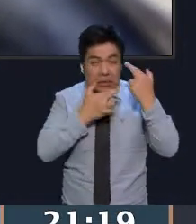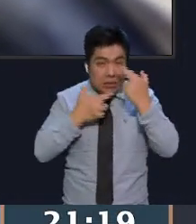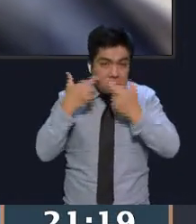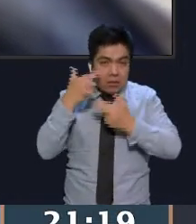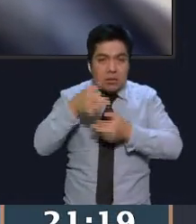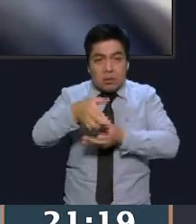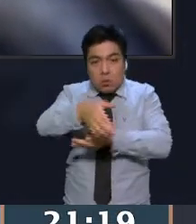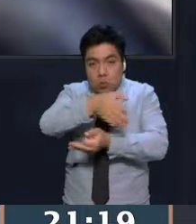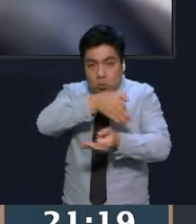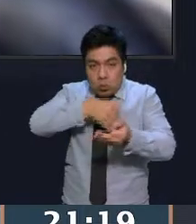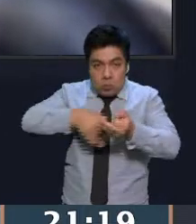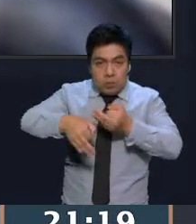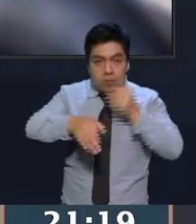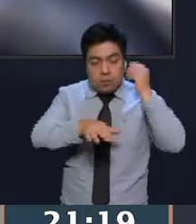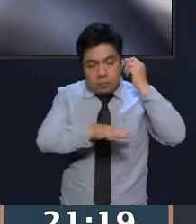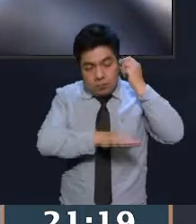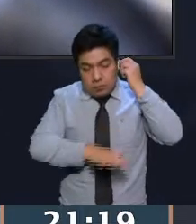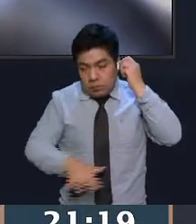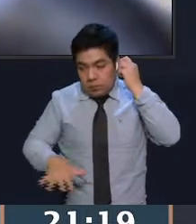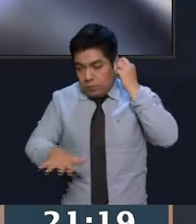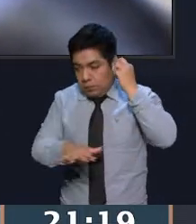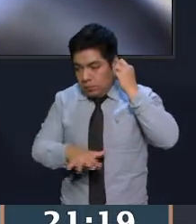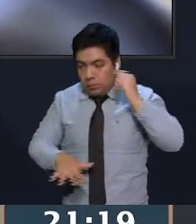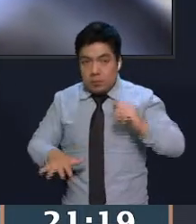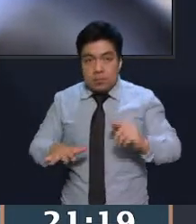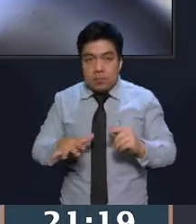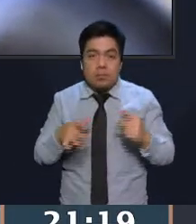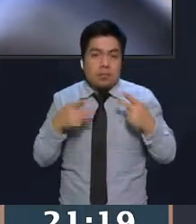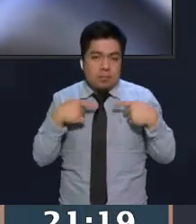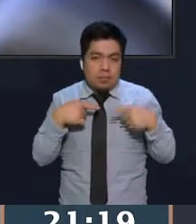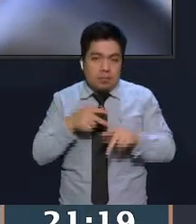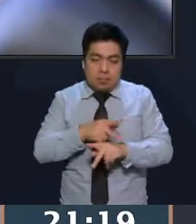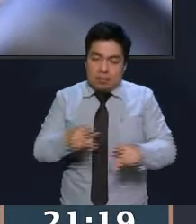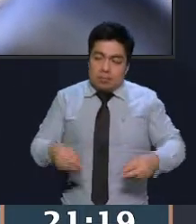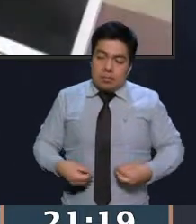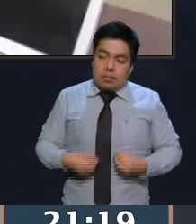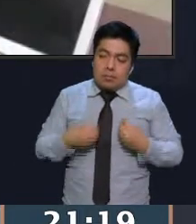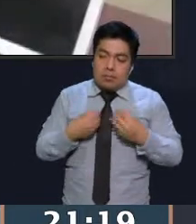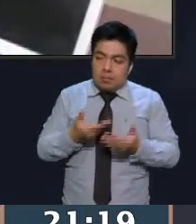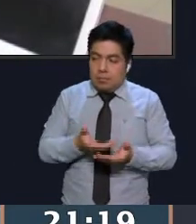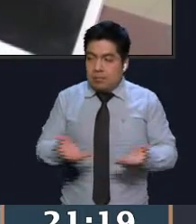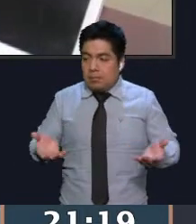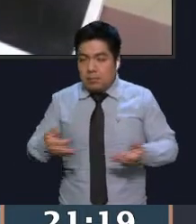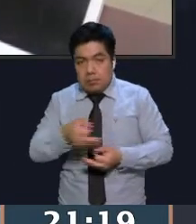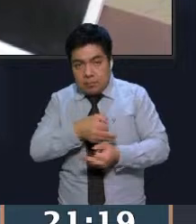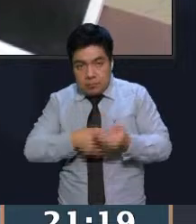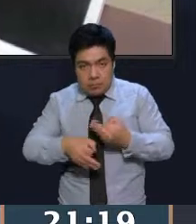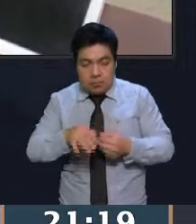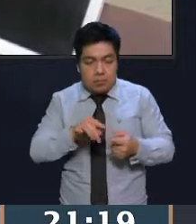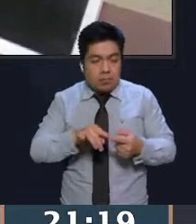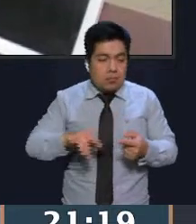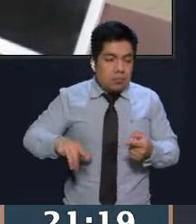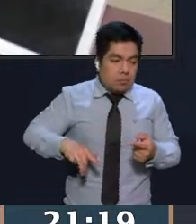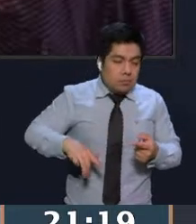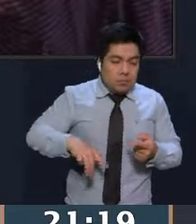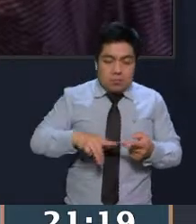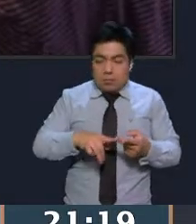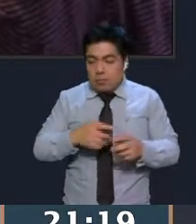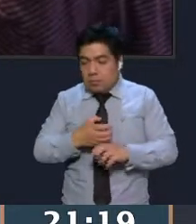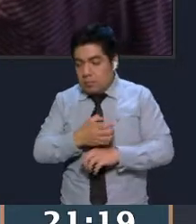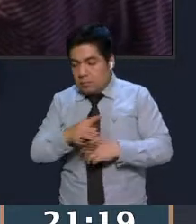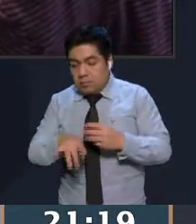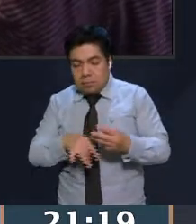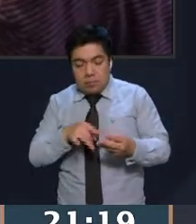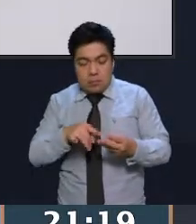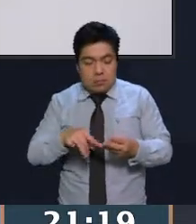los sectores de la vida pública, es decir, el sector institucional, gubernamental, como querramos llamarle, el